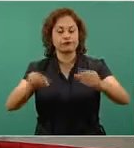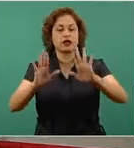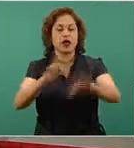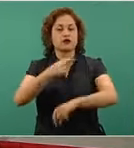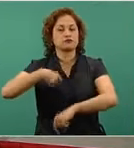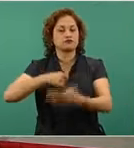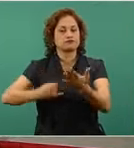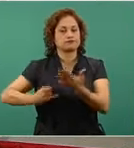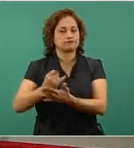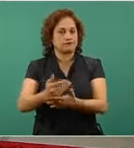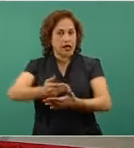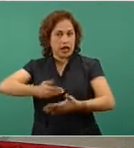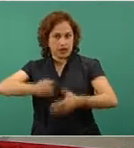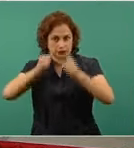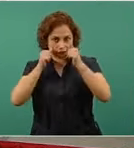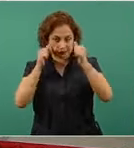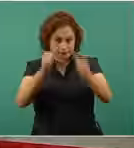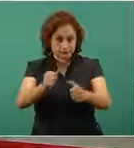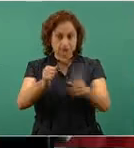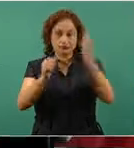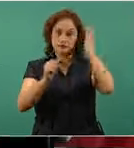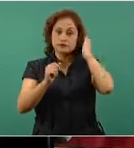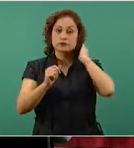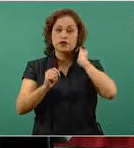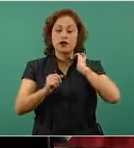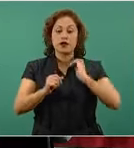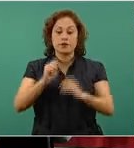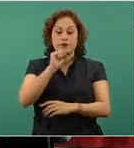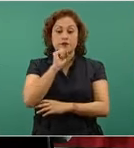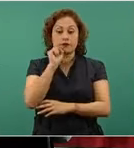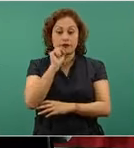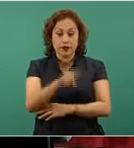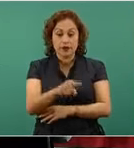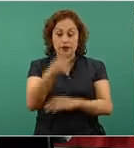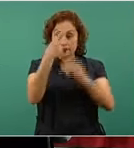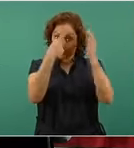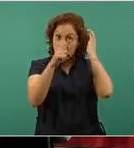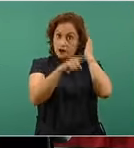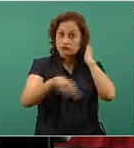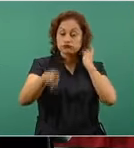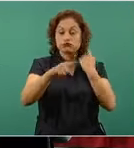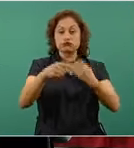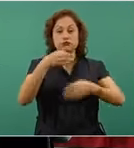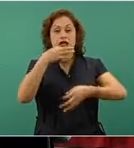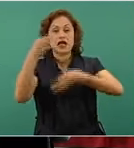la tercera ola. Desde luego, y también lo enfatizo para que nadie quiera distorsionar esta